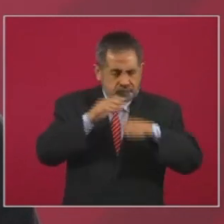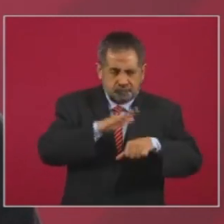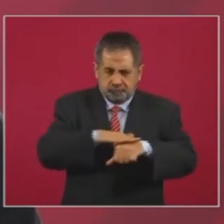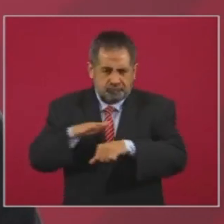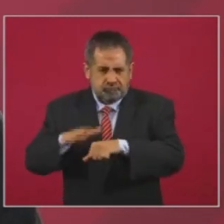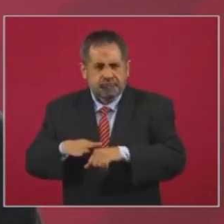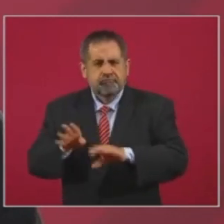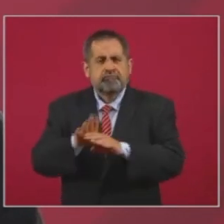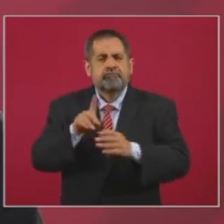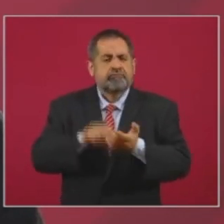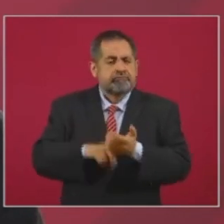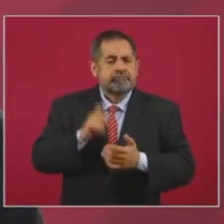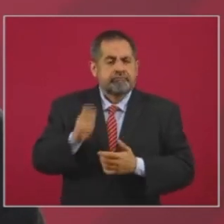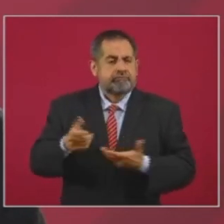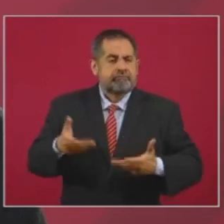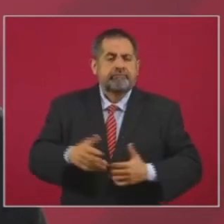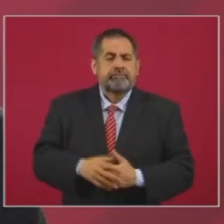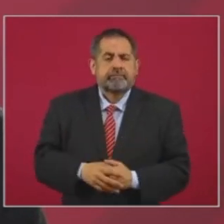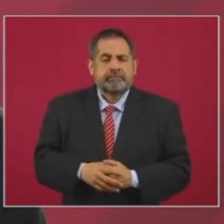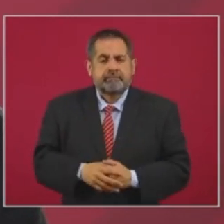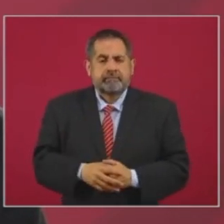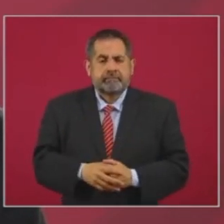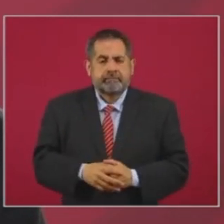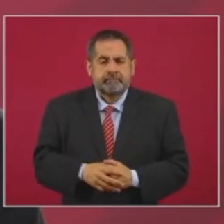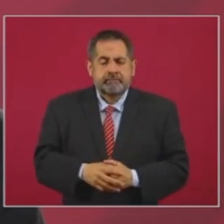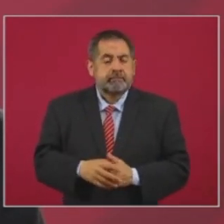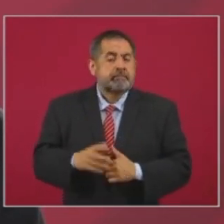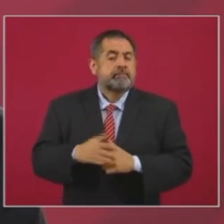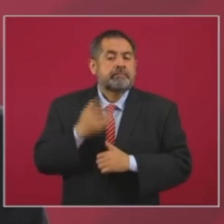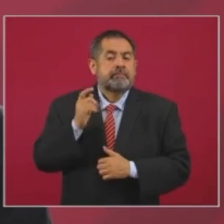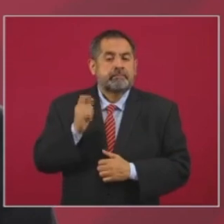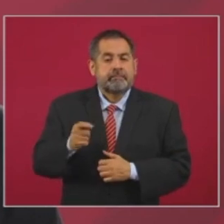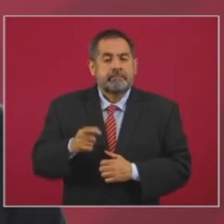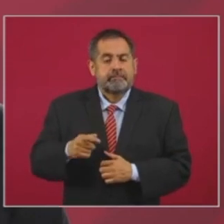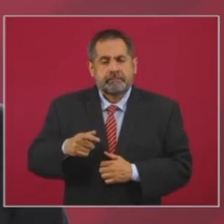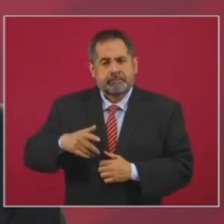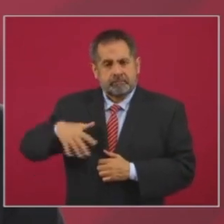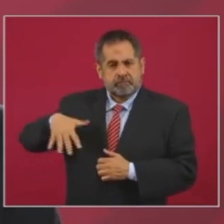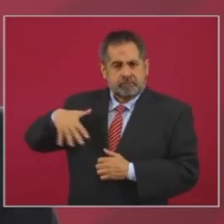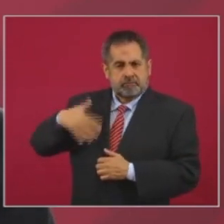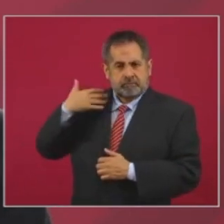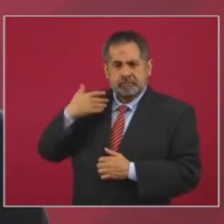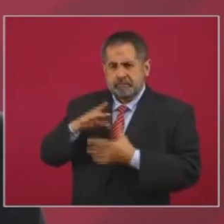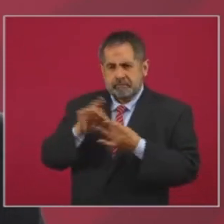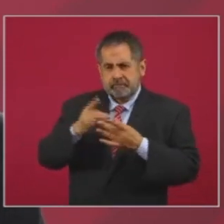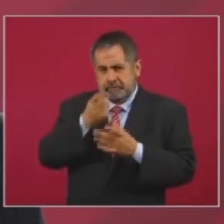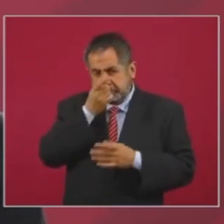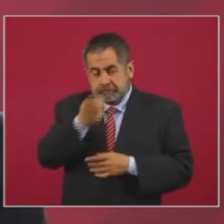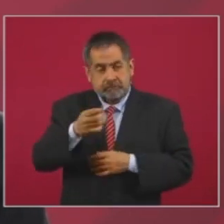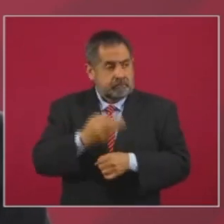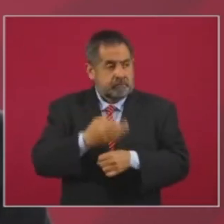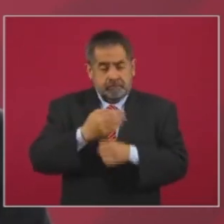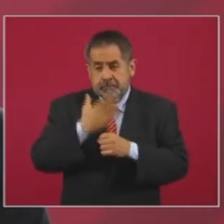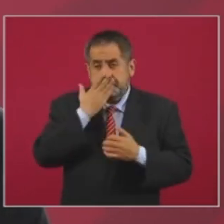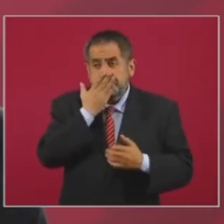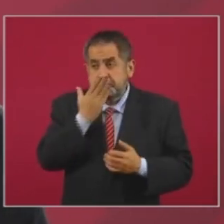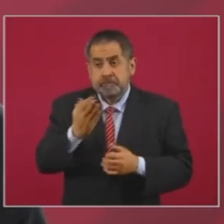aquí se ha hecho, porque como lo mencioné, eso es lo bueno de esta